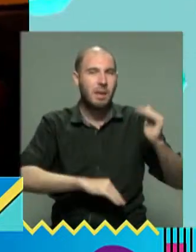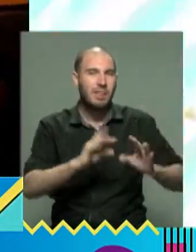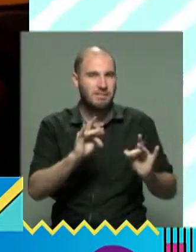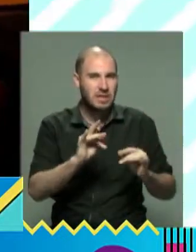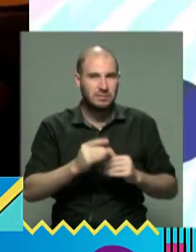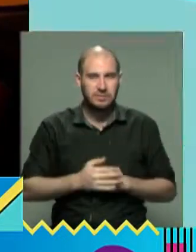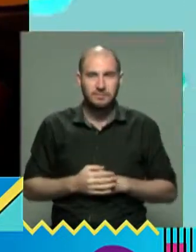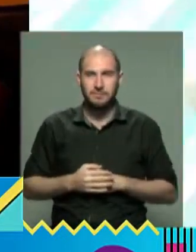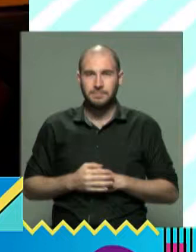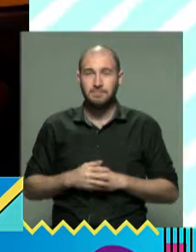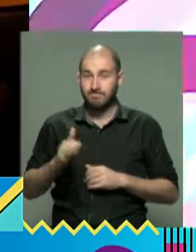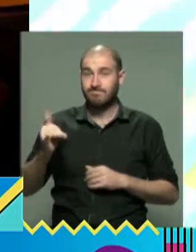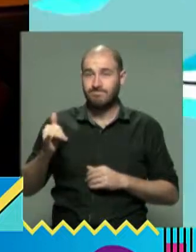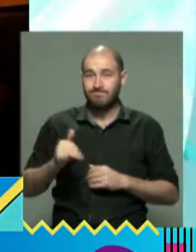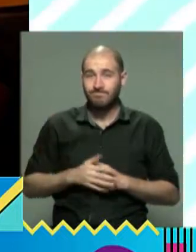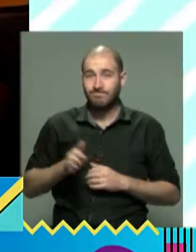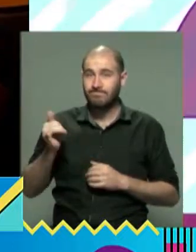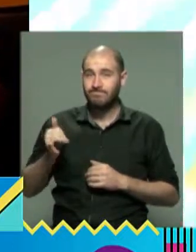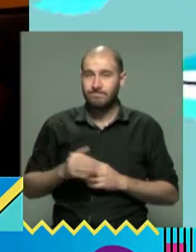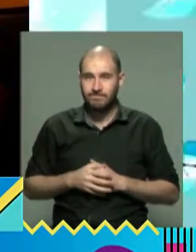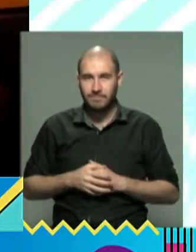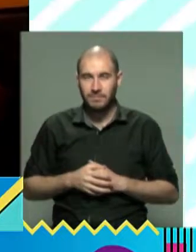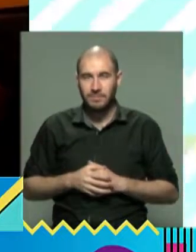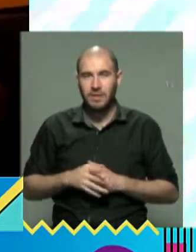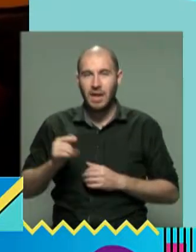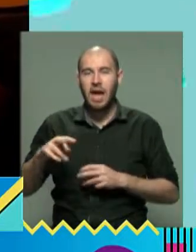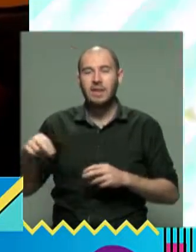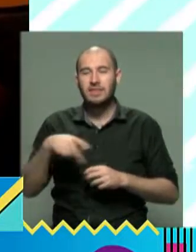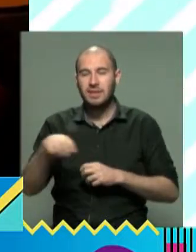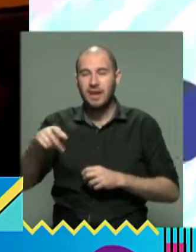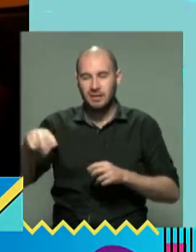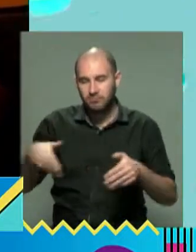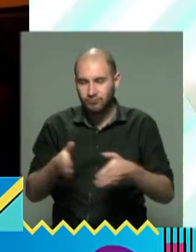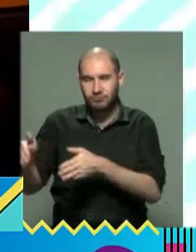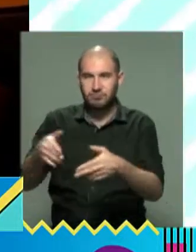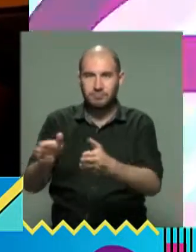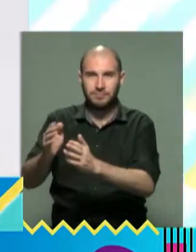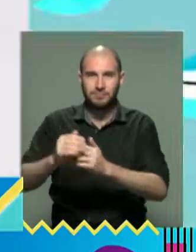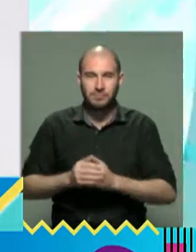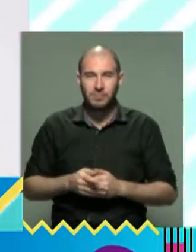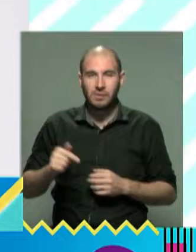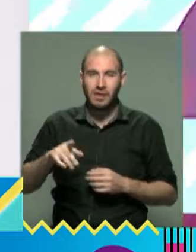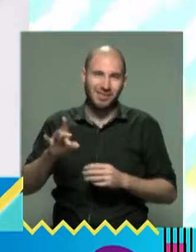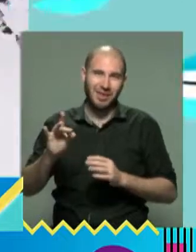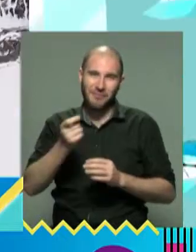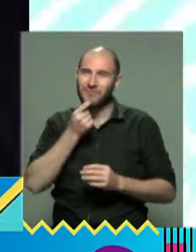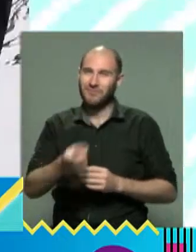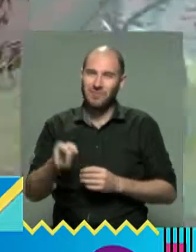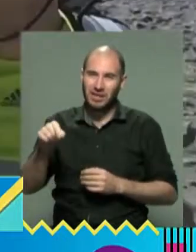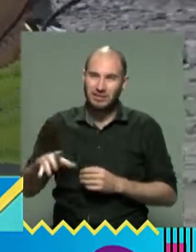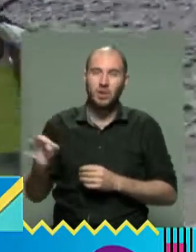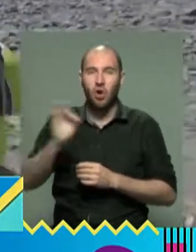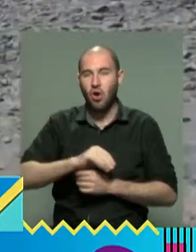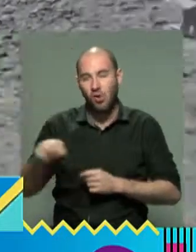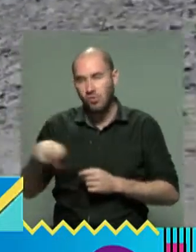dificultad. Sí, ni hablar. Sí, tenemos trekking senderismo de baja dificultad o